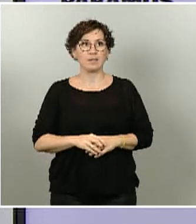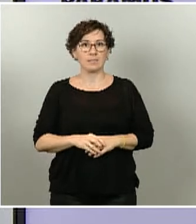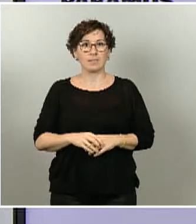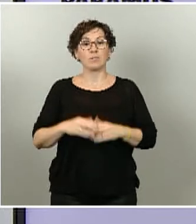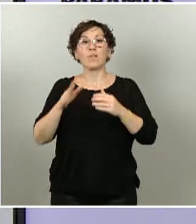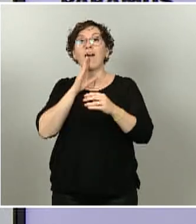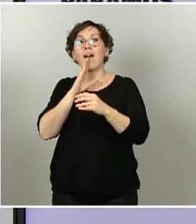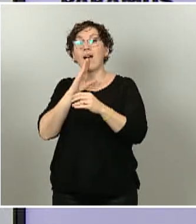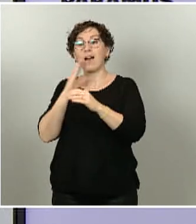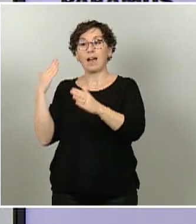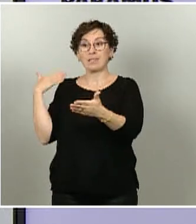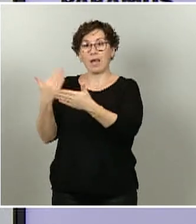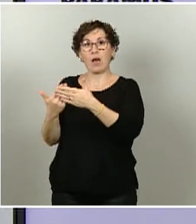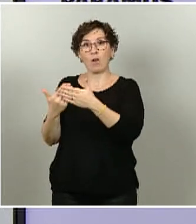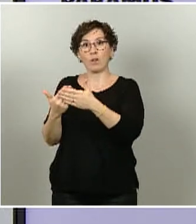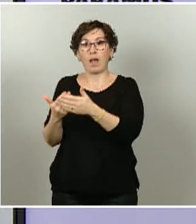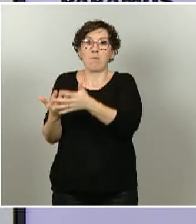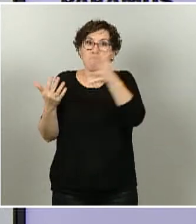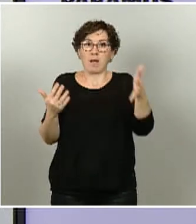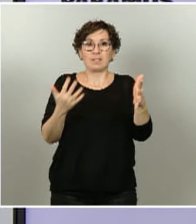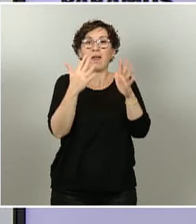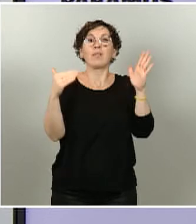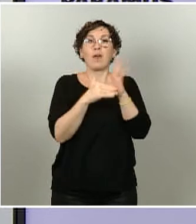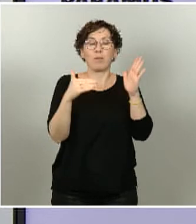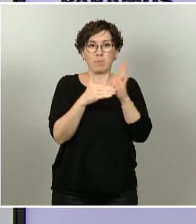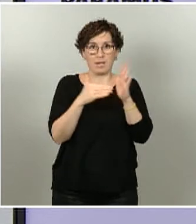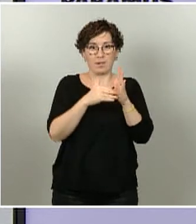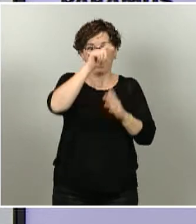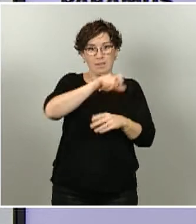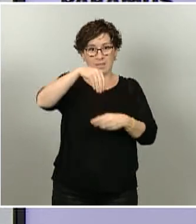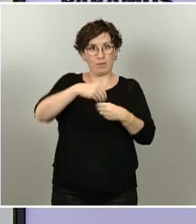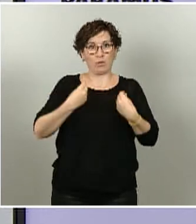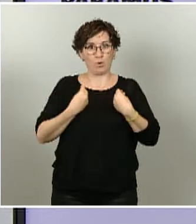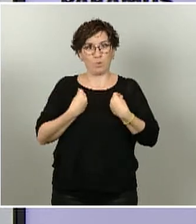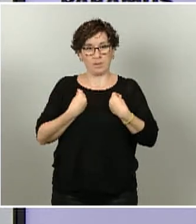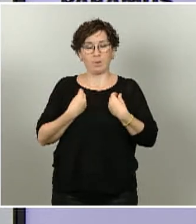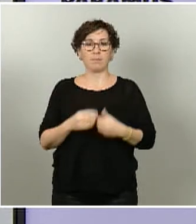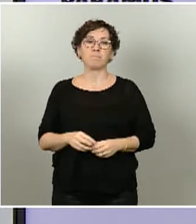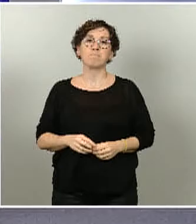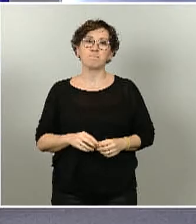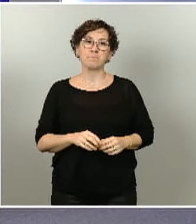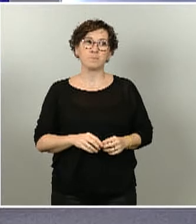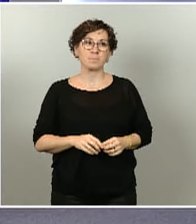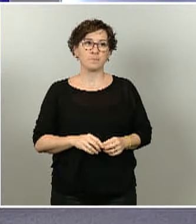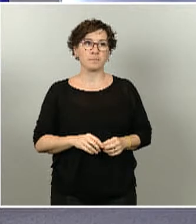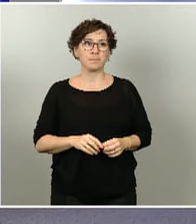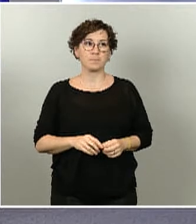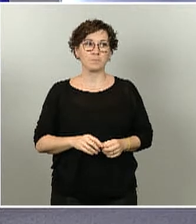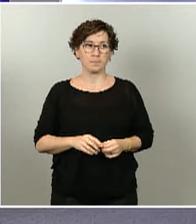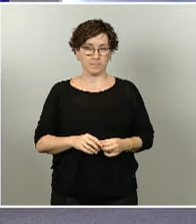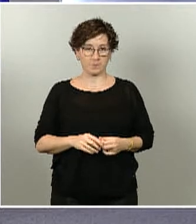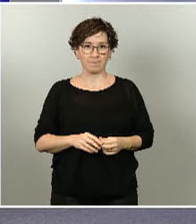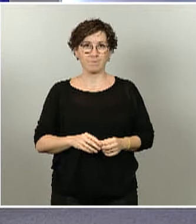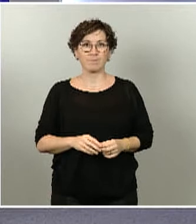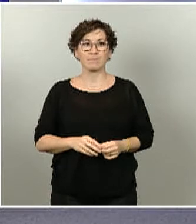habitantes lo que ya es vigente para municipios de 5.000 habitantes, más algunas cuestiones más que estamos ultimando. Muy bien, muchas gracias,